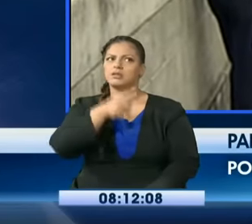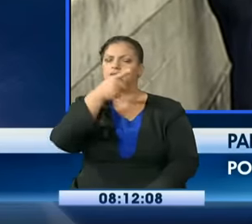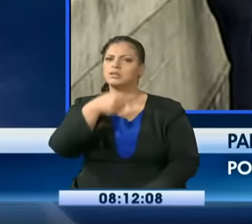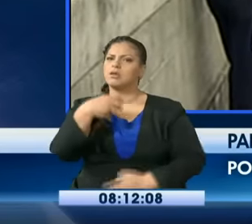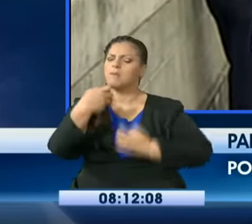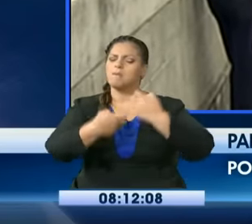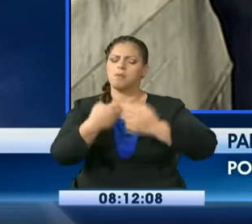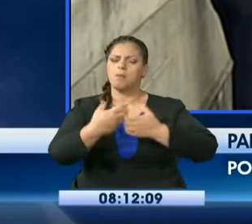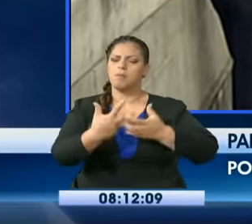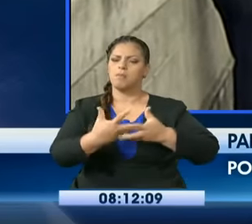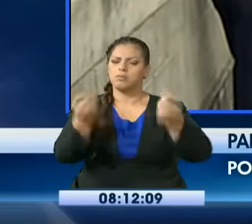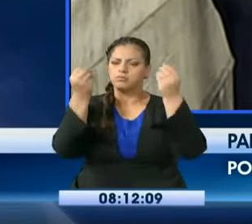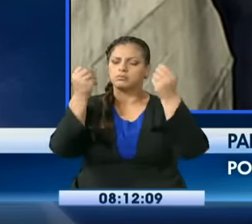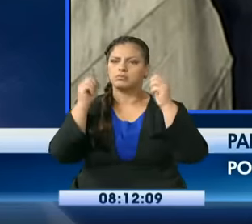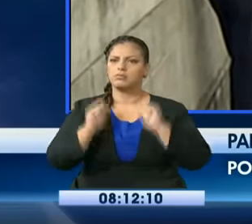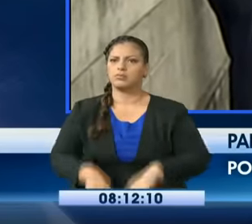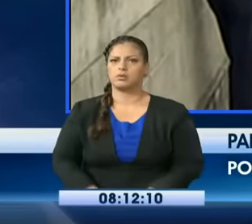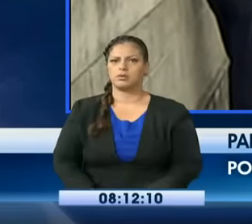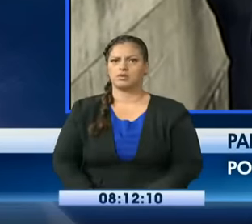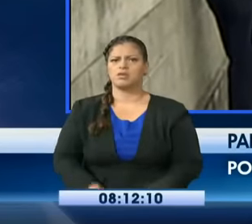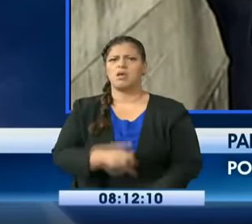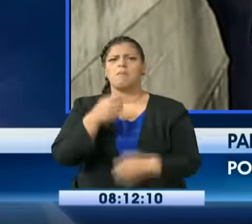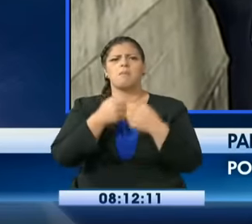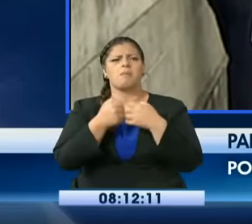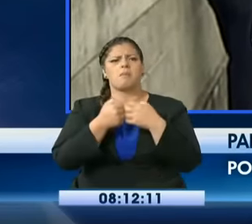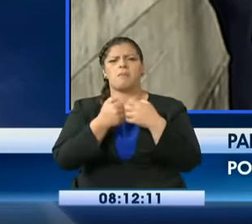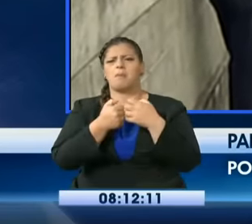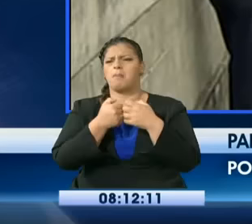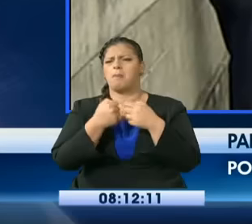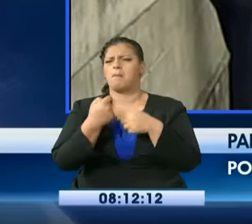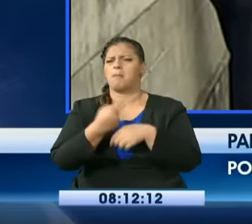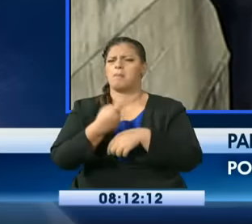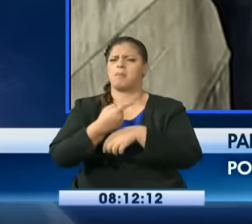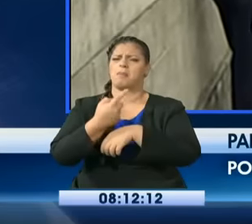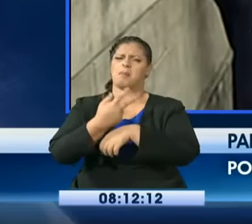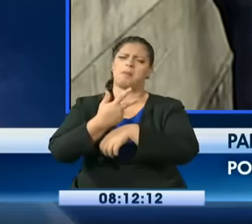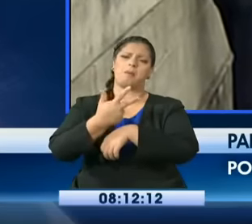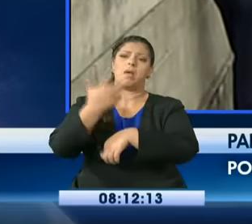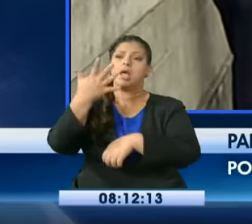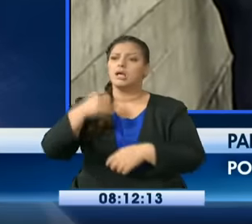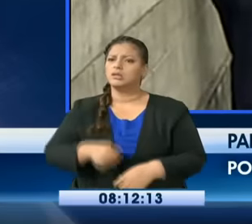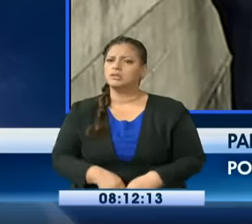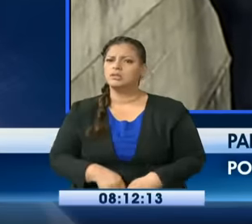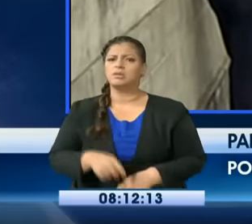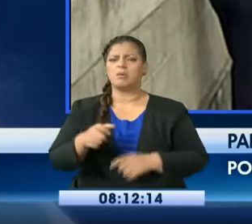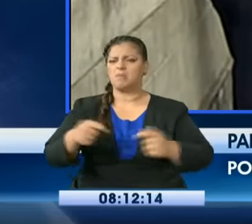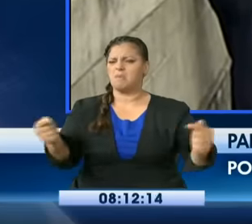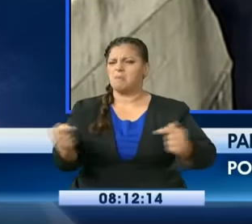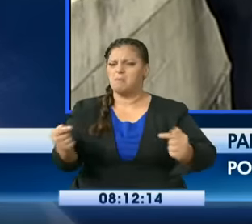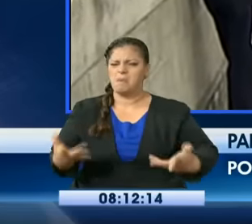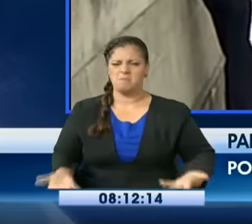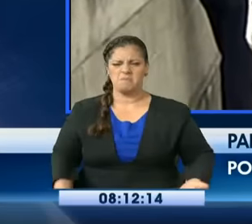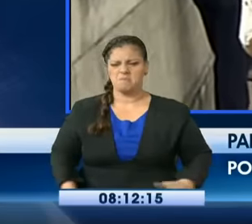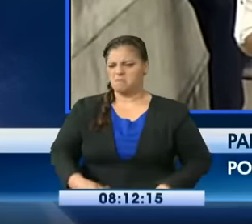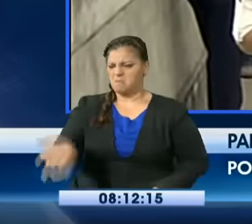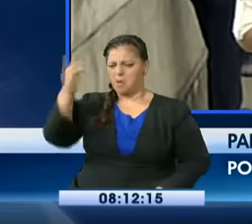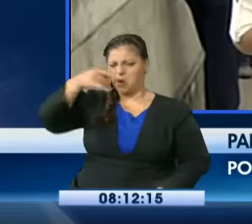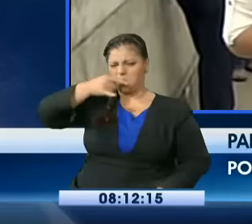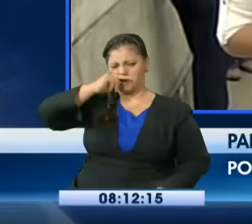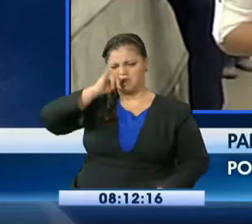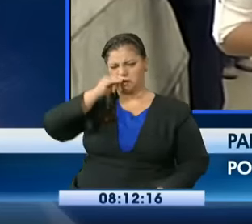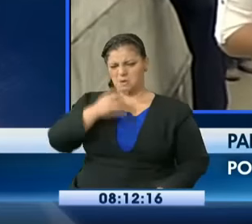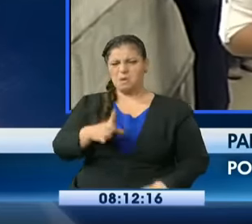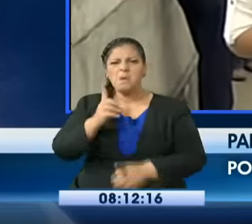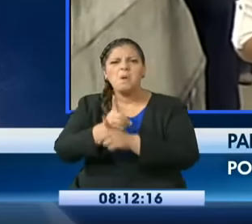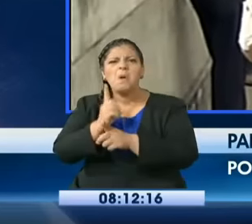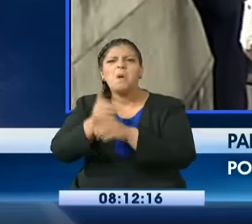esta situación. ¿Hasta cuándo se va a permitir este abuso? Las groserías que ahí se dicen, que los niños con discapacidad tienen piernas